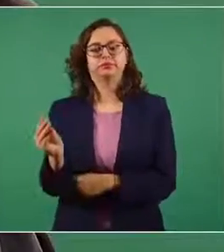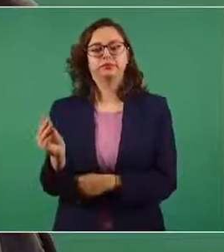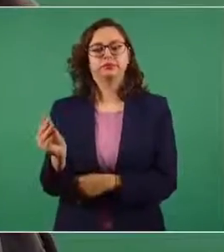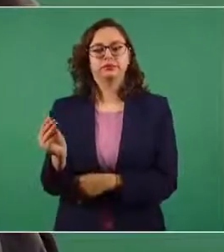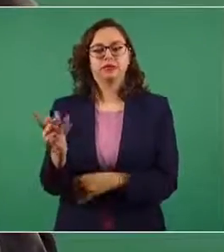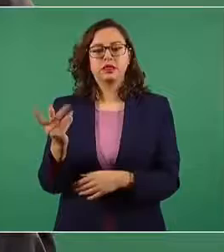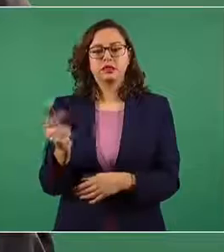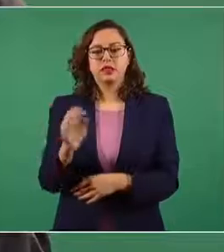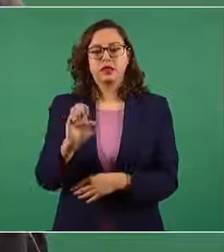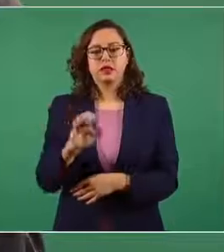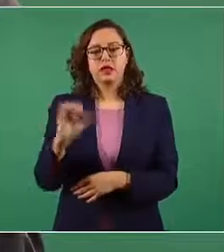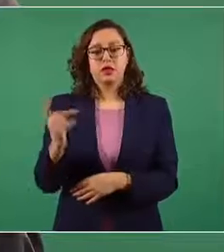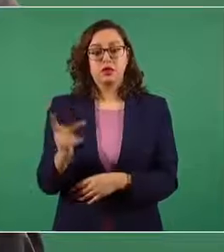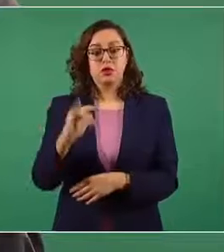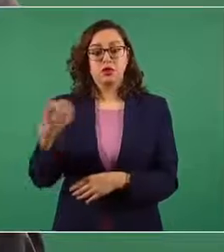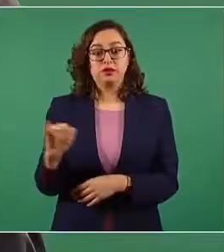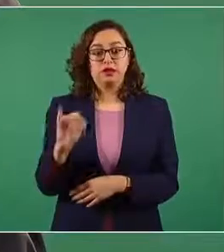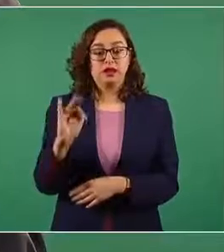y ellos,